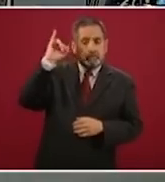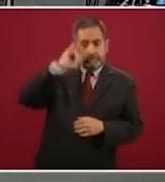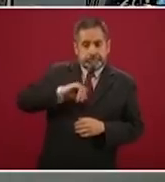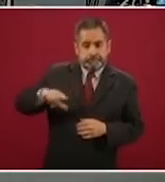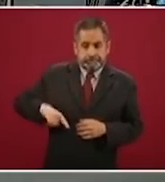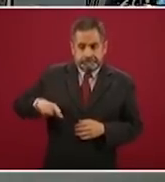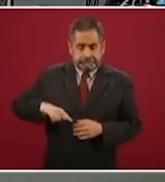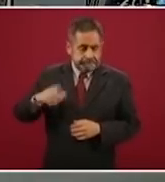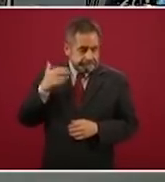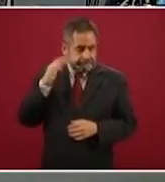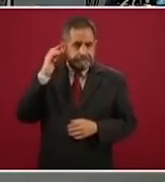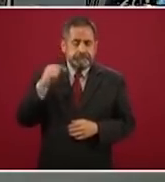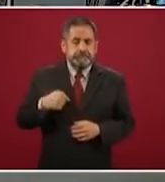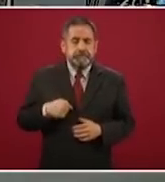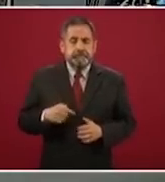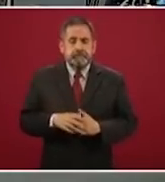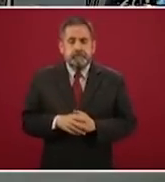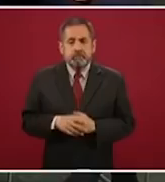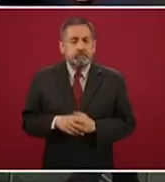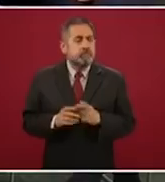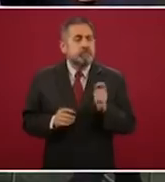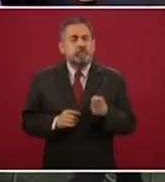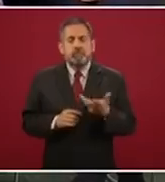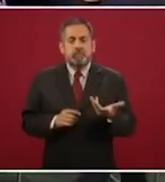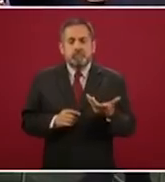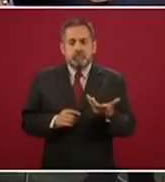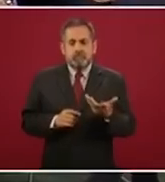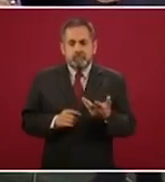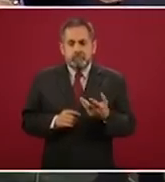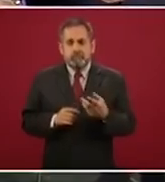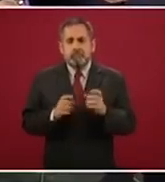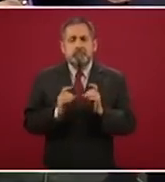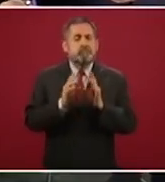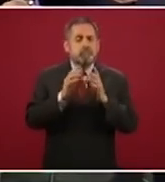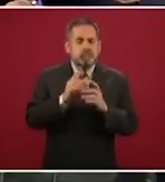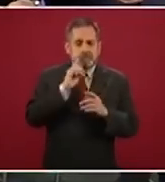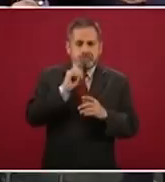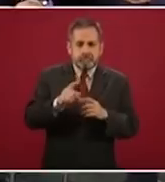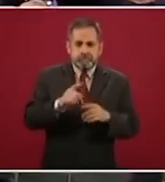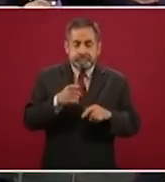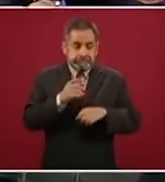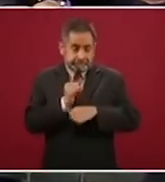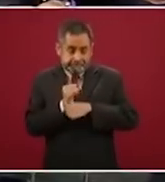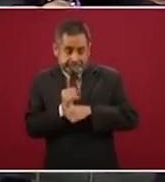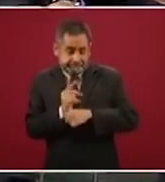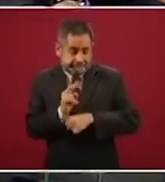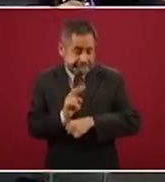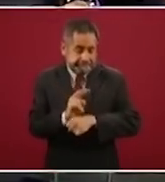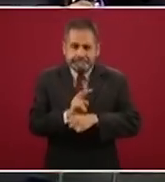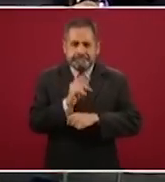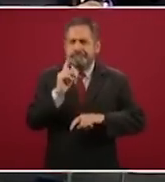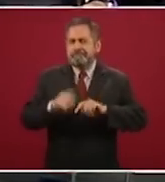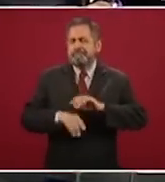gobierno, se hacían inspecciones también, se quitaron,